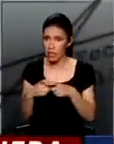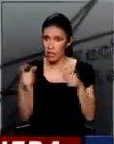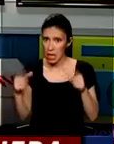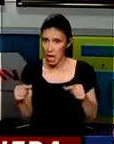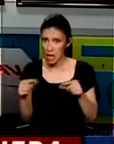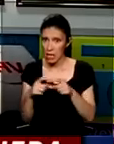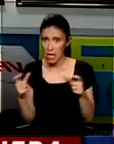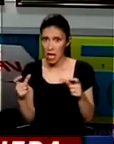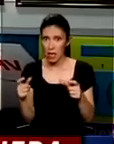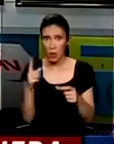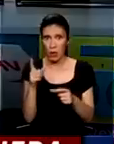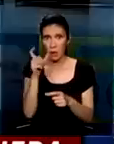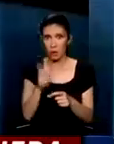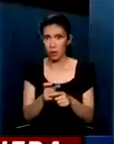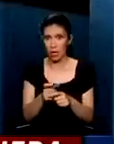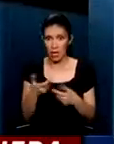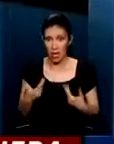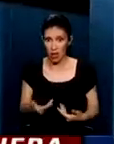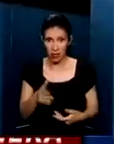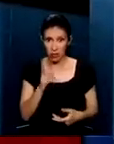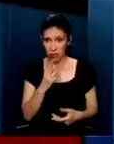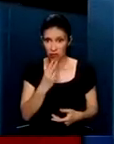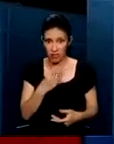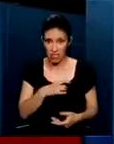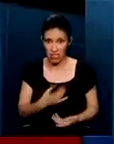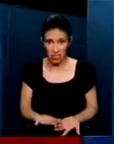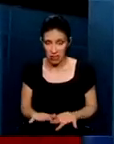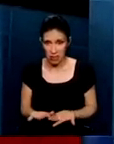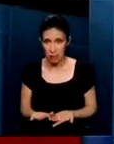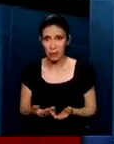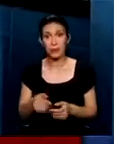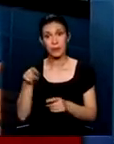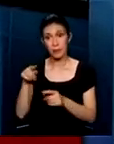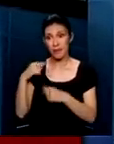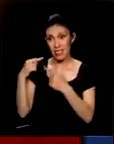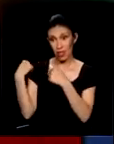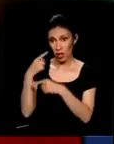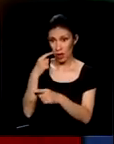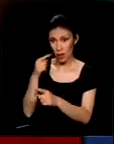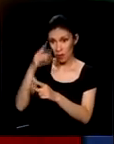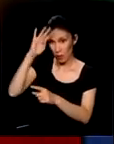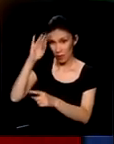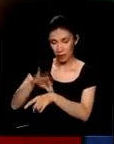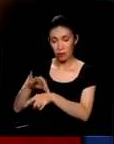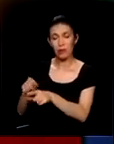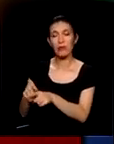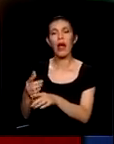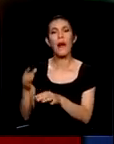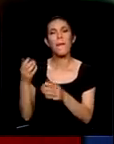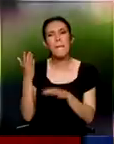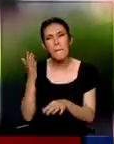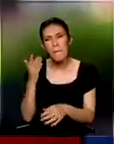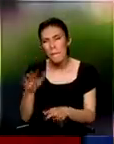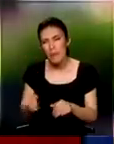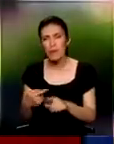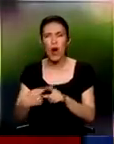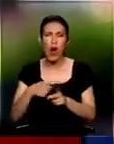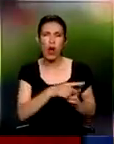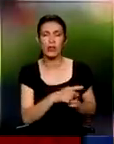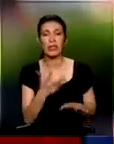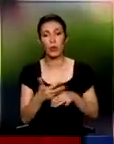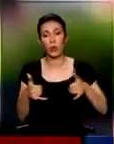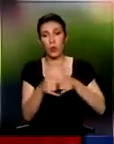de una persona que no se encuentra en el país. Su historia es una sola de muchas. Estos dos jóvenes, a través de WhatsApp, han llegado a